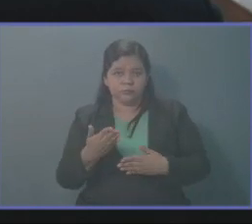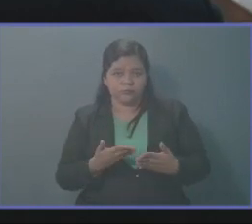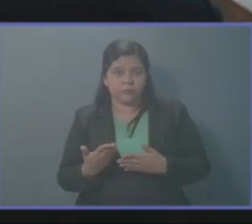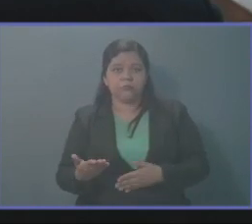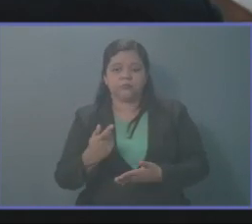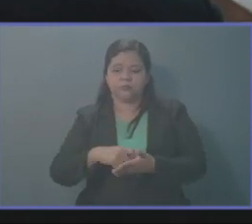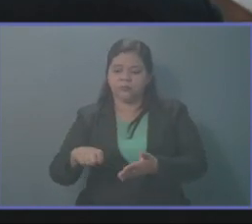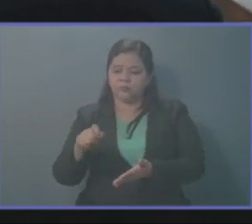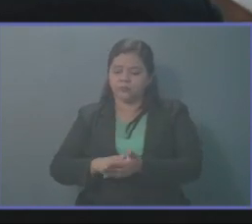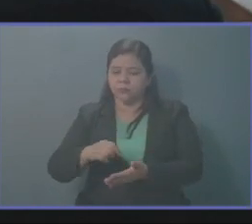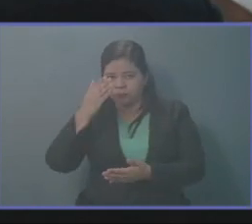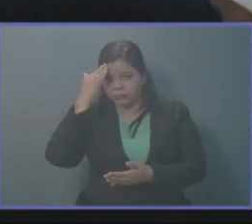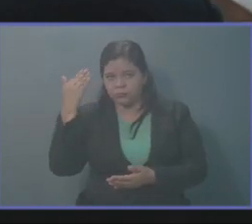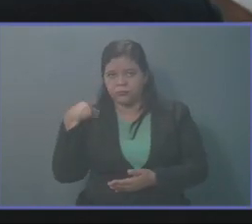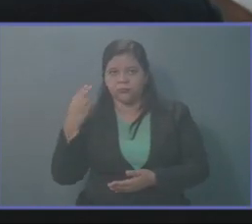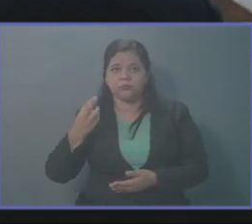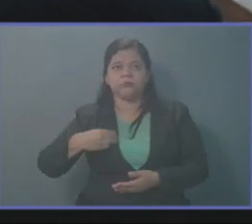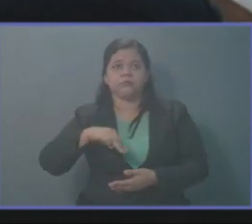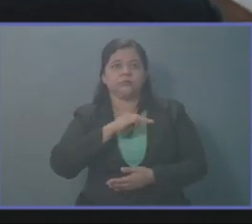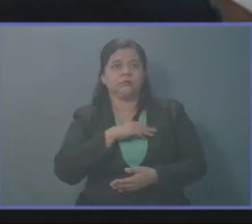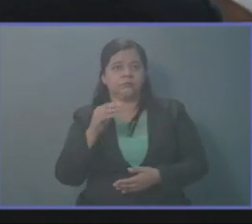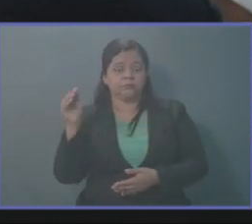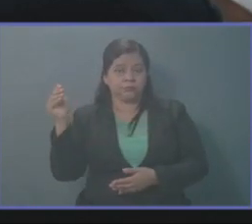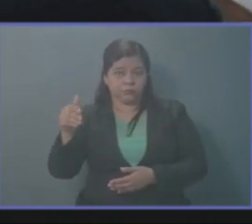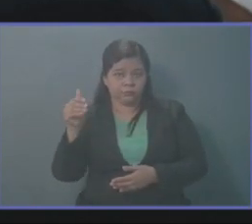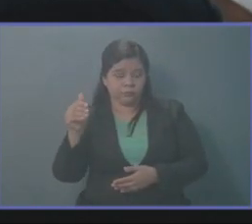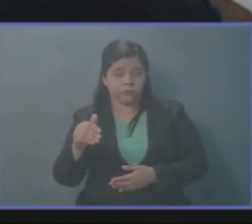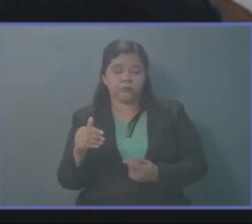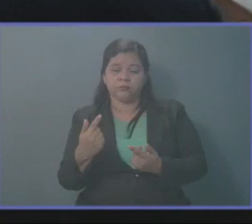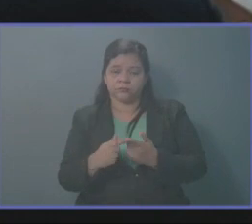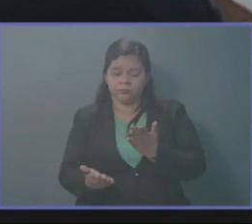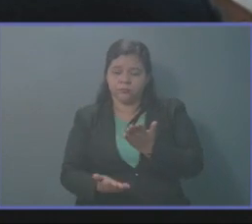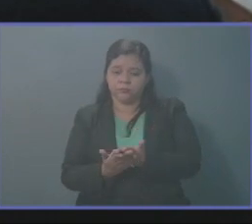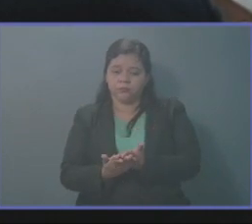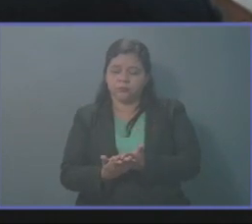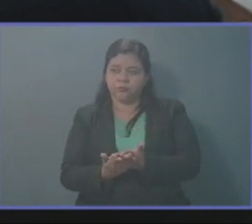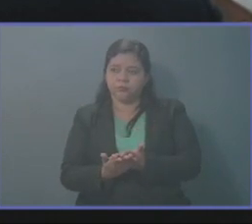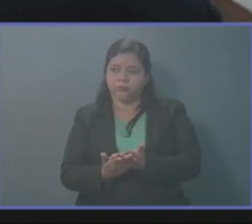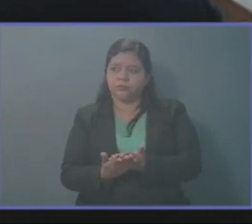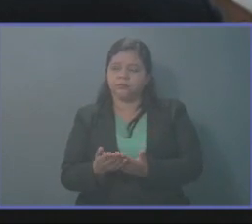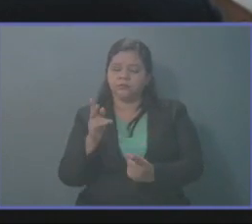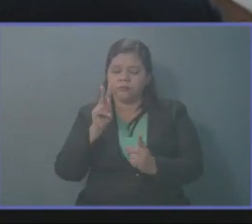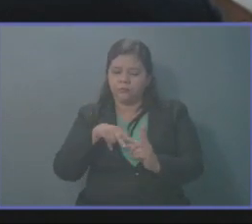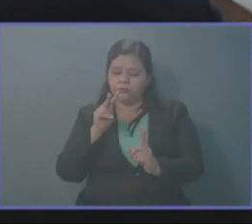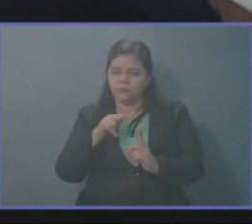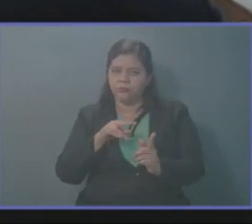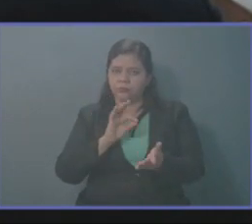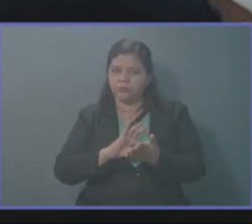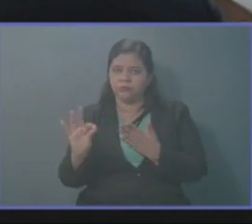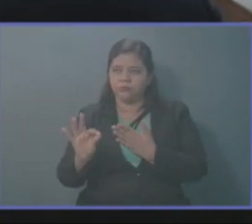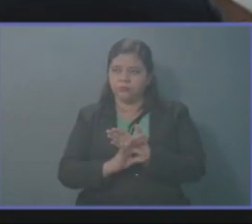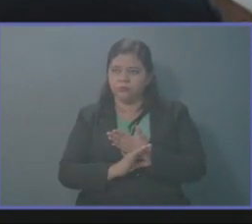Tiene la firma de la ministra de Educación, Ciencia y Tecnología y anexan el perfil del proyecto,